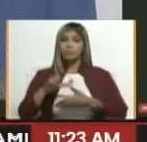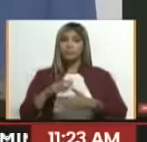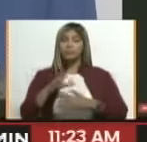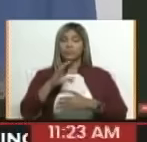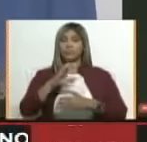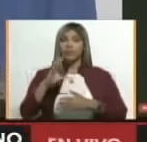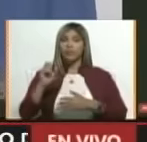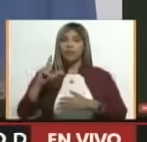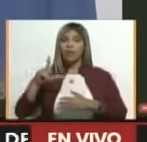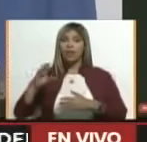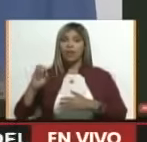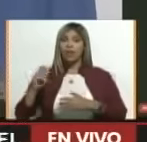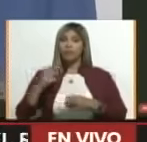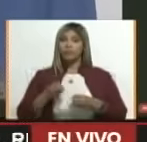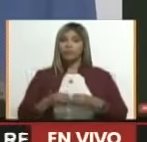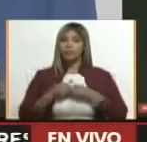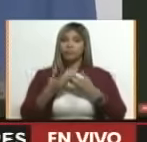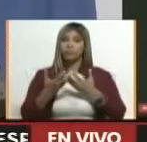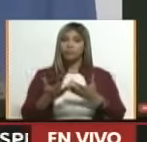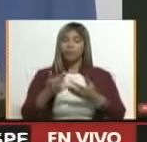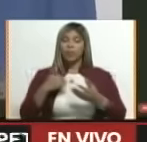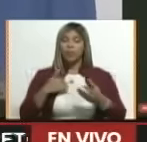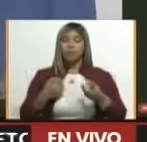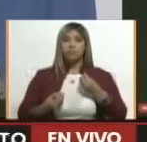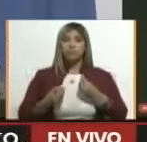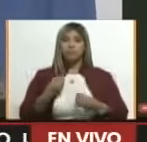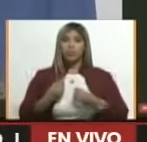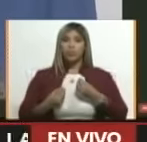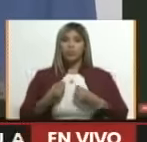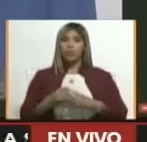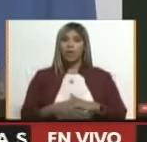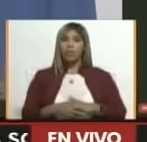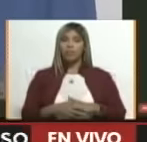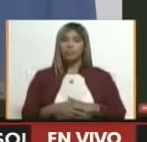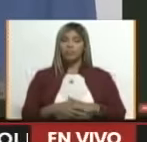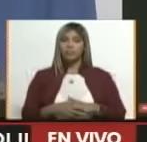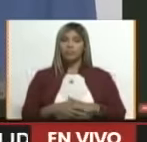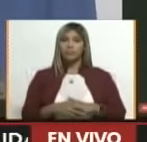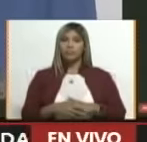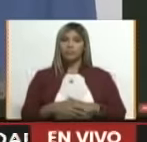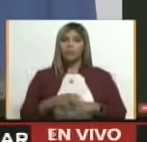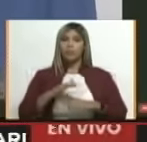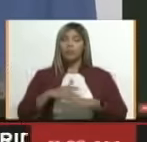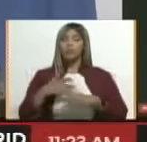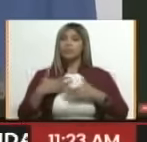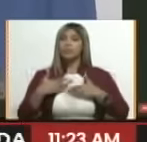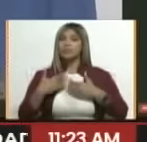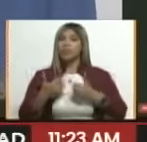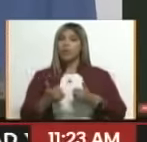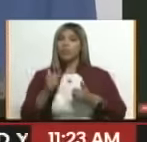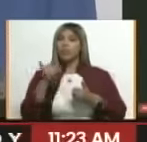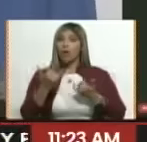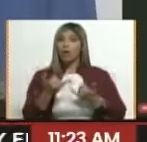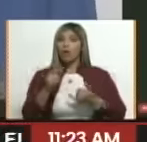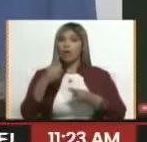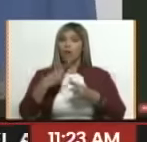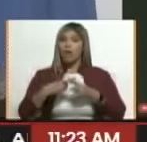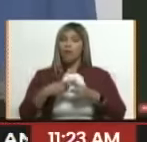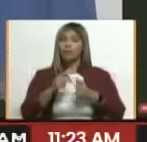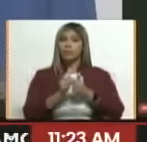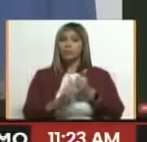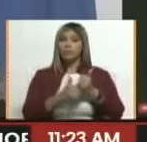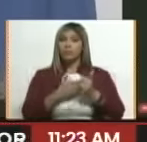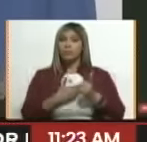CELAC, expresa su preocupación por el estado de salud actual del ex